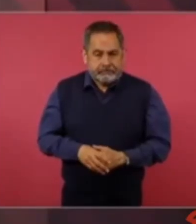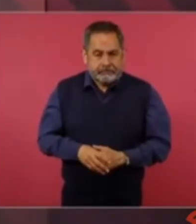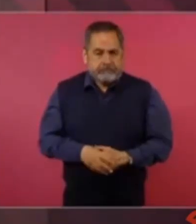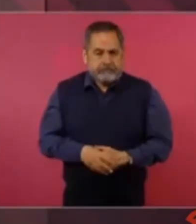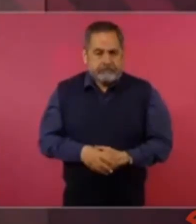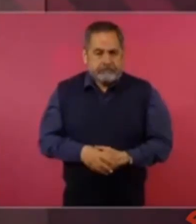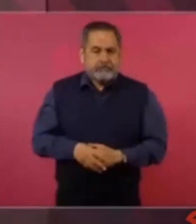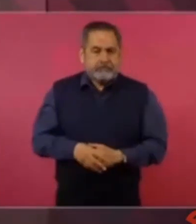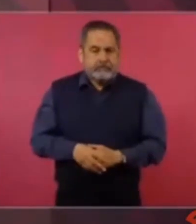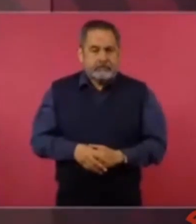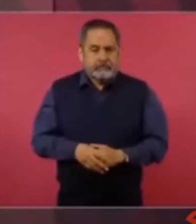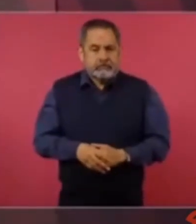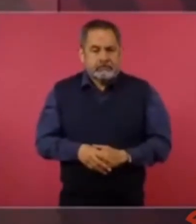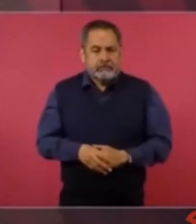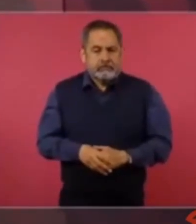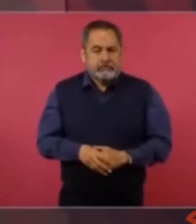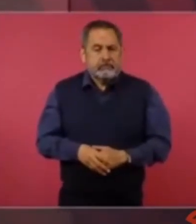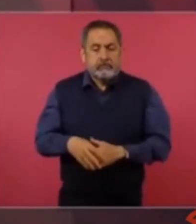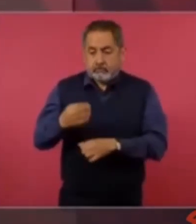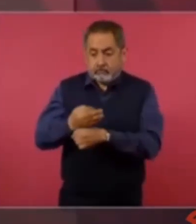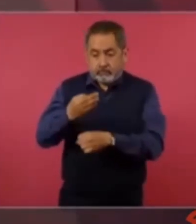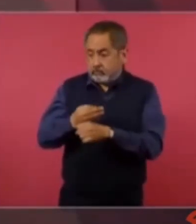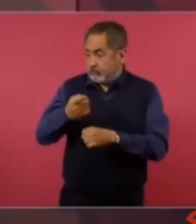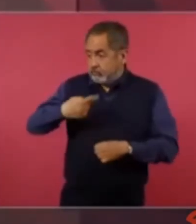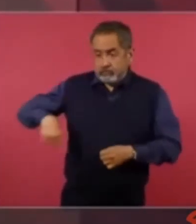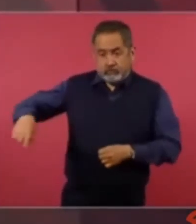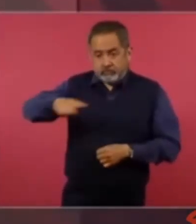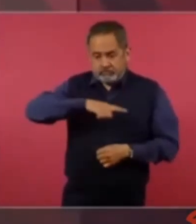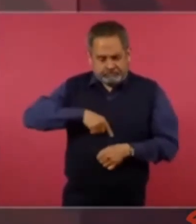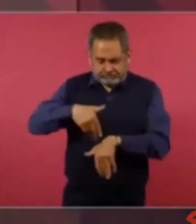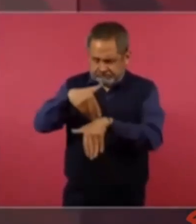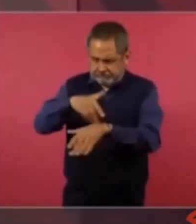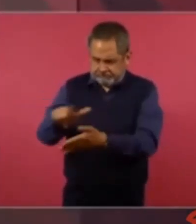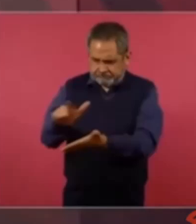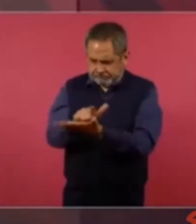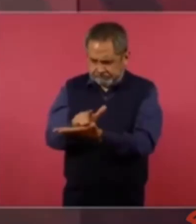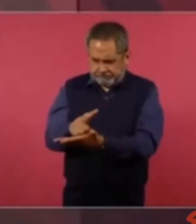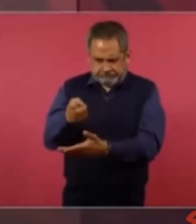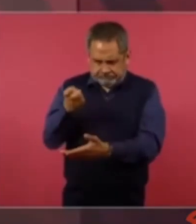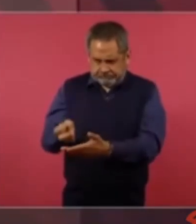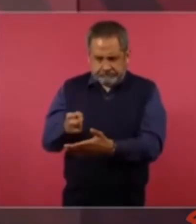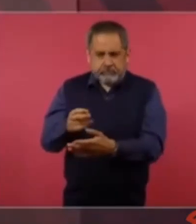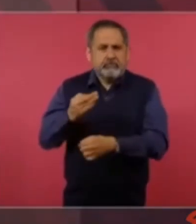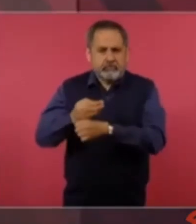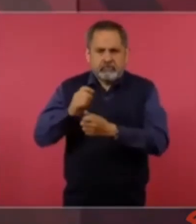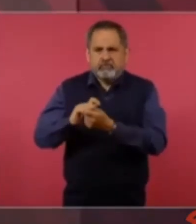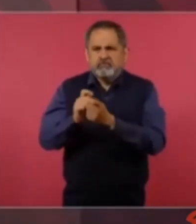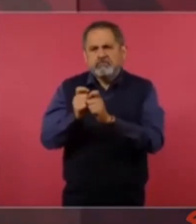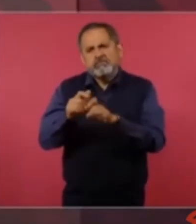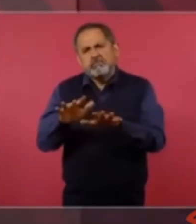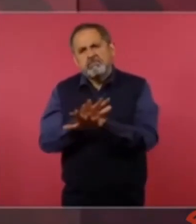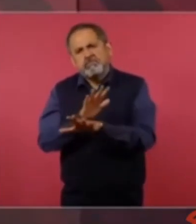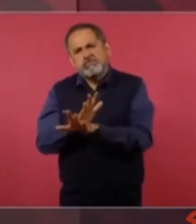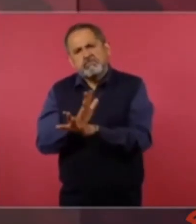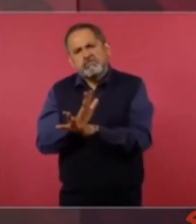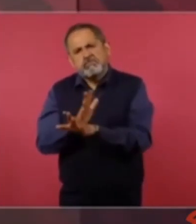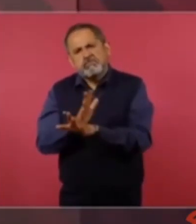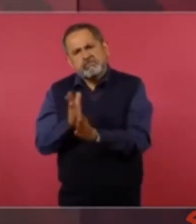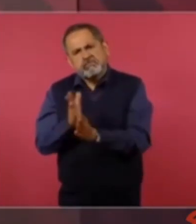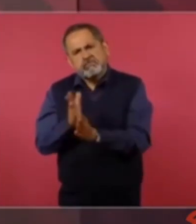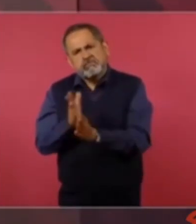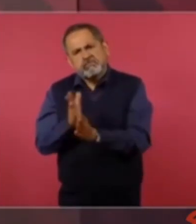un auténtico Estado de Derecho en proceso de